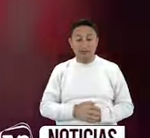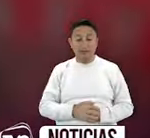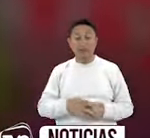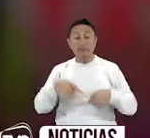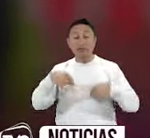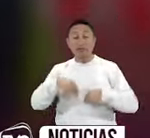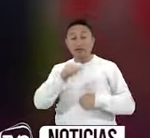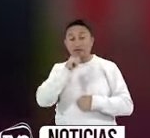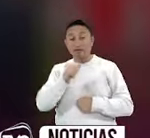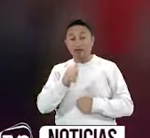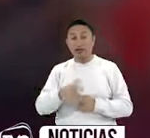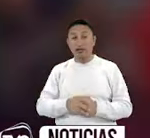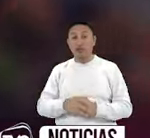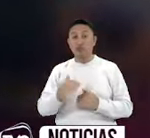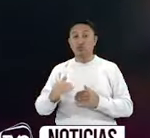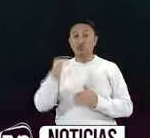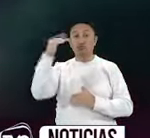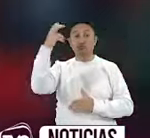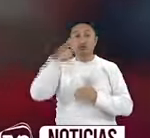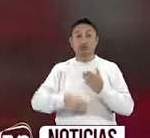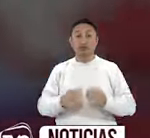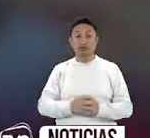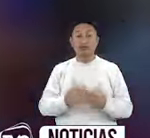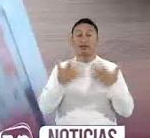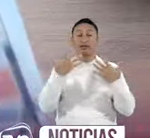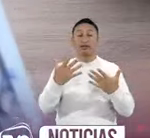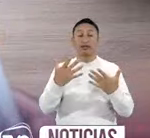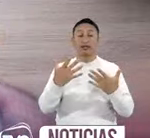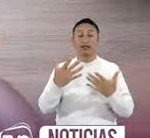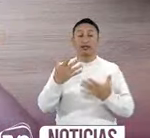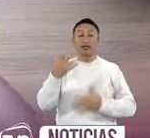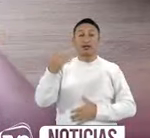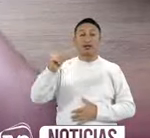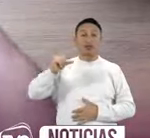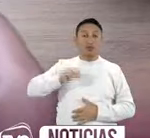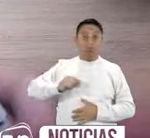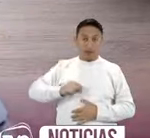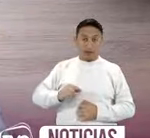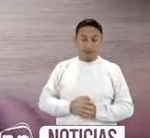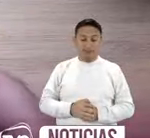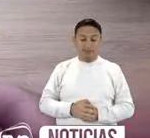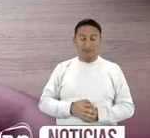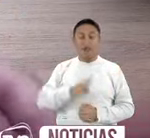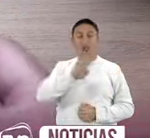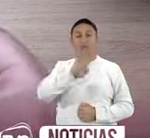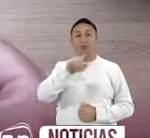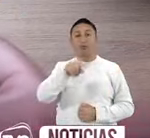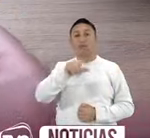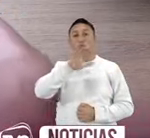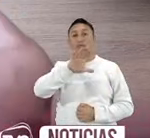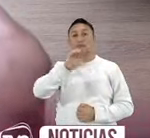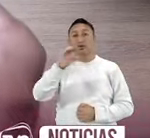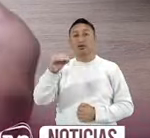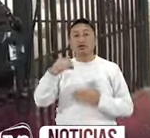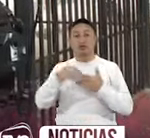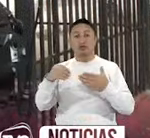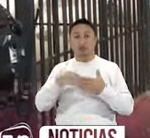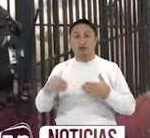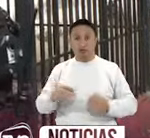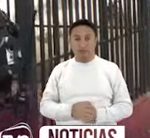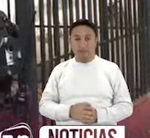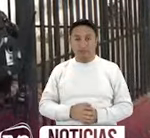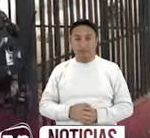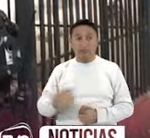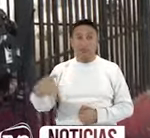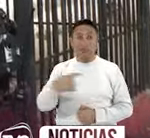muy grave que se pena con 10 salarios básicos unificados, es decir, más de $4,500. Pese a que hay una multa y